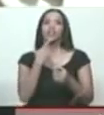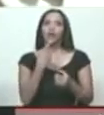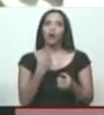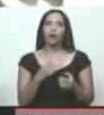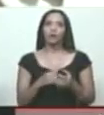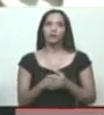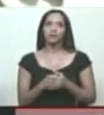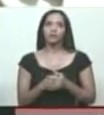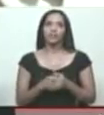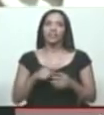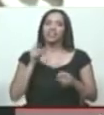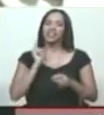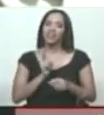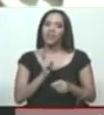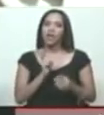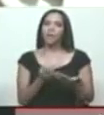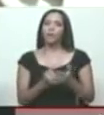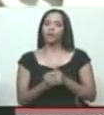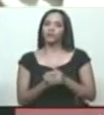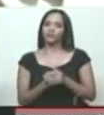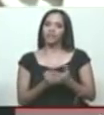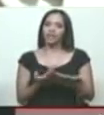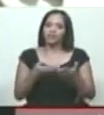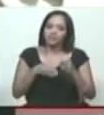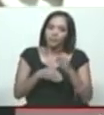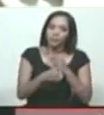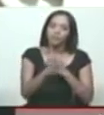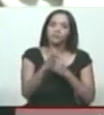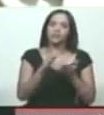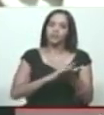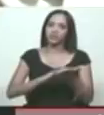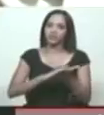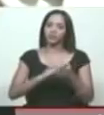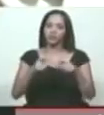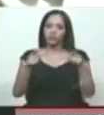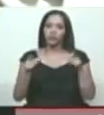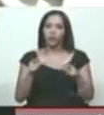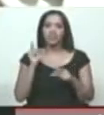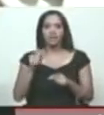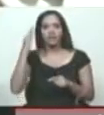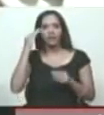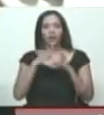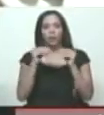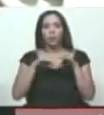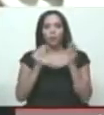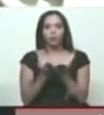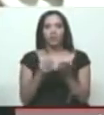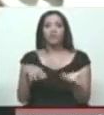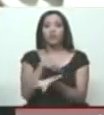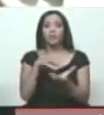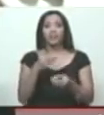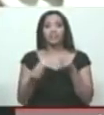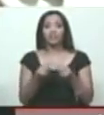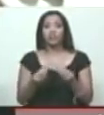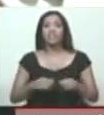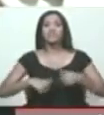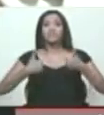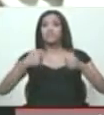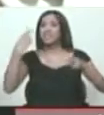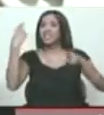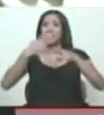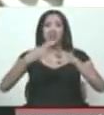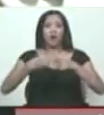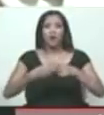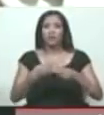bueno, debemos remontar ya esta situación. Debe saber todo el mundo que el daño que se hizo es más grave que se puede imaginar